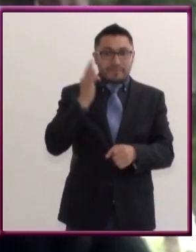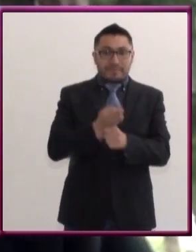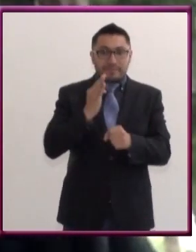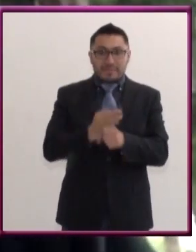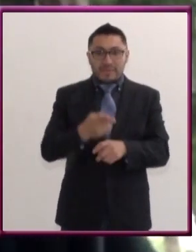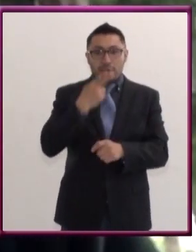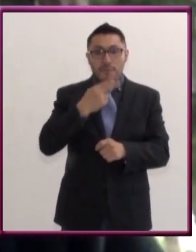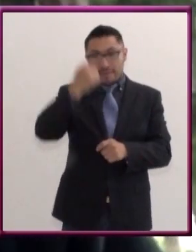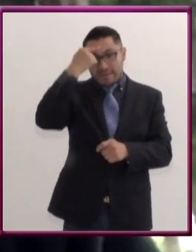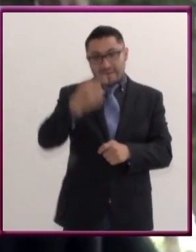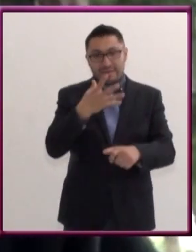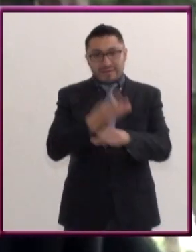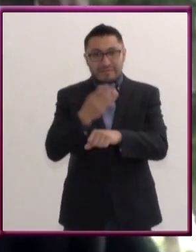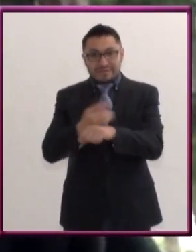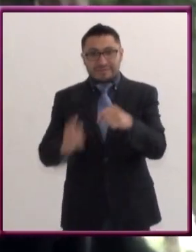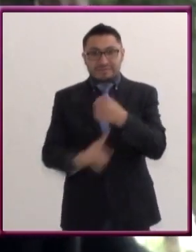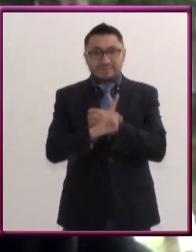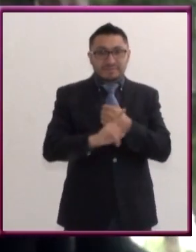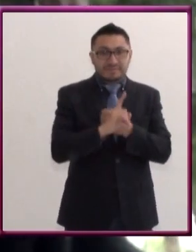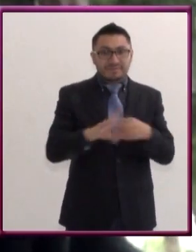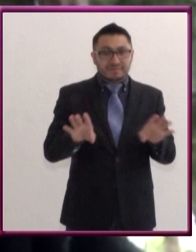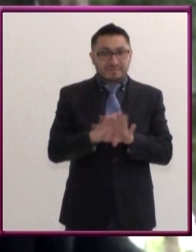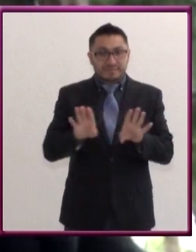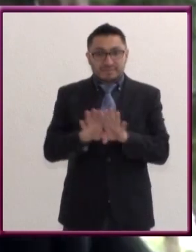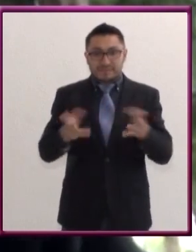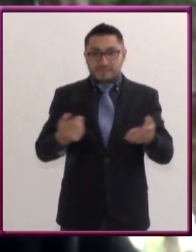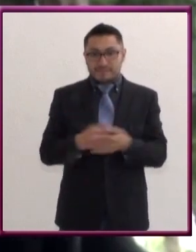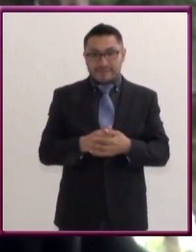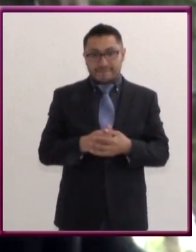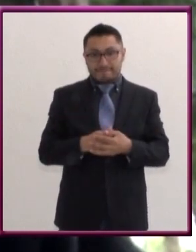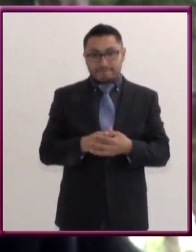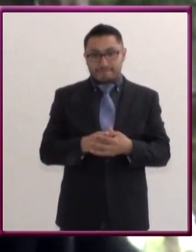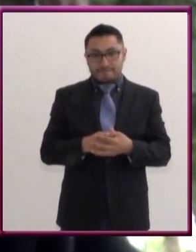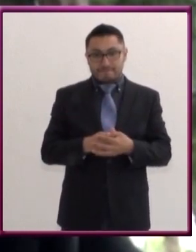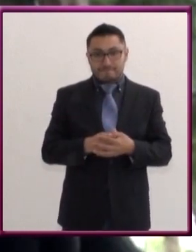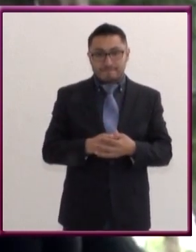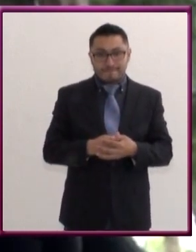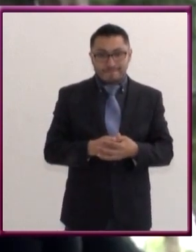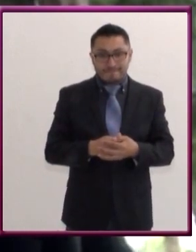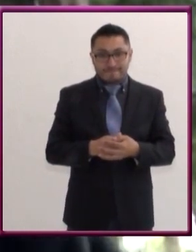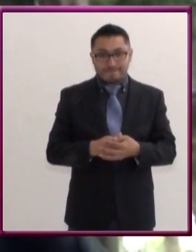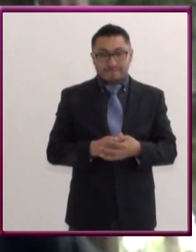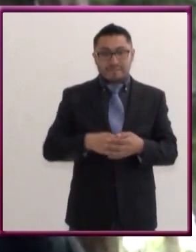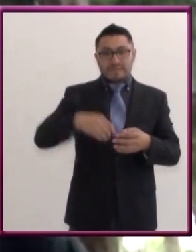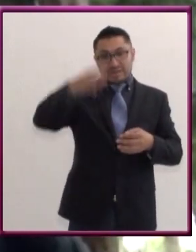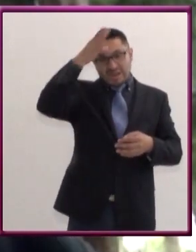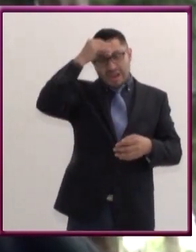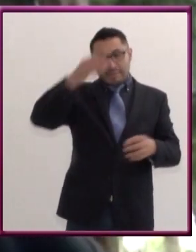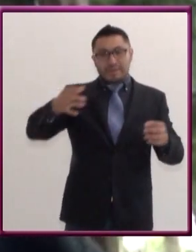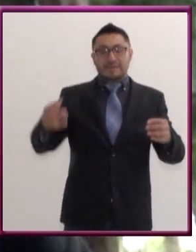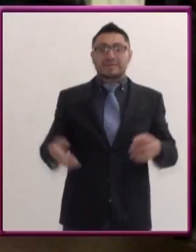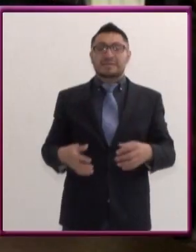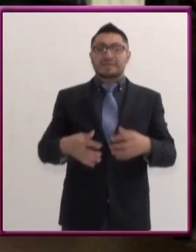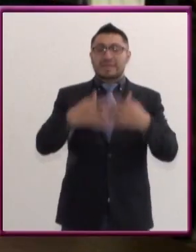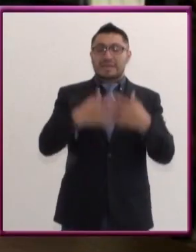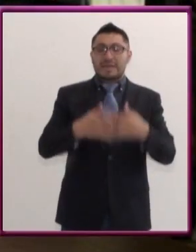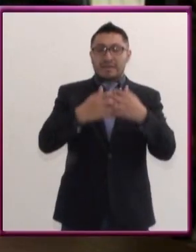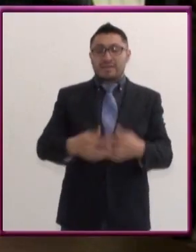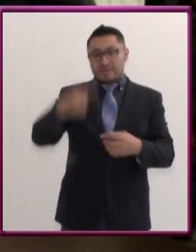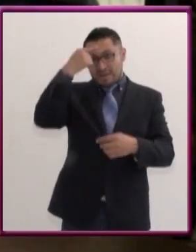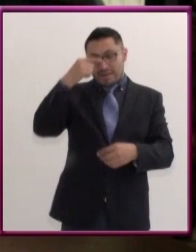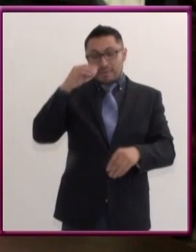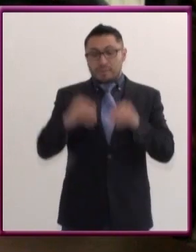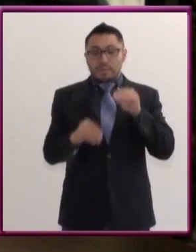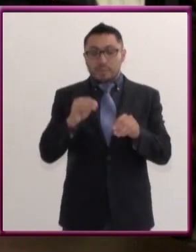la actualidad se utiliza para resolver problemas, se utiliza machine learning o aprendizaje de máquinas para poder